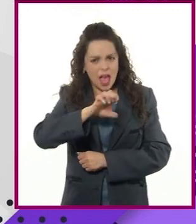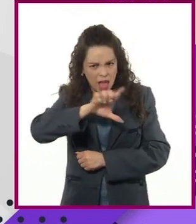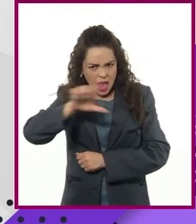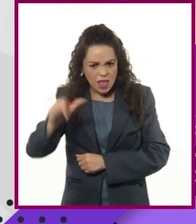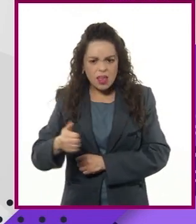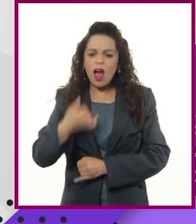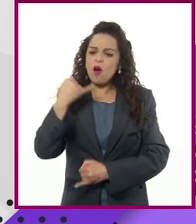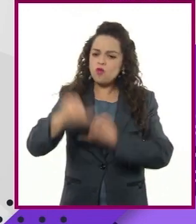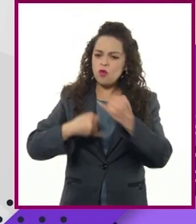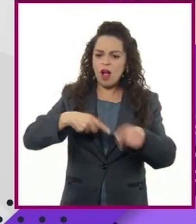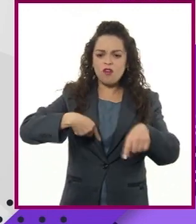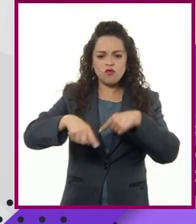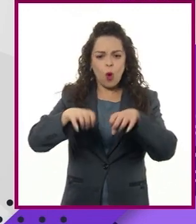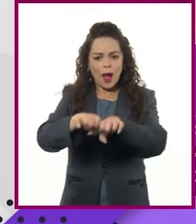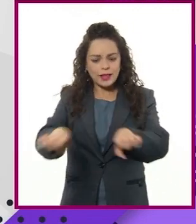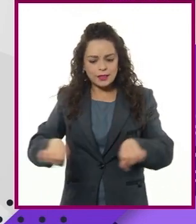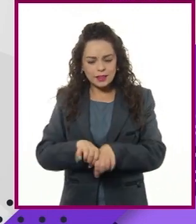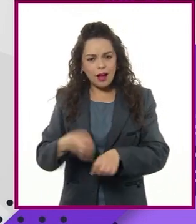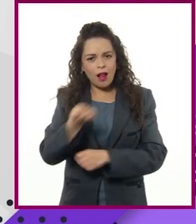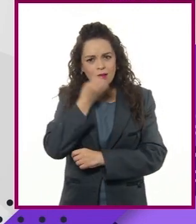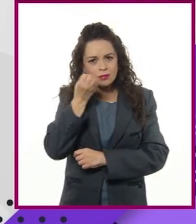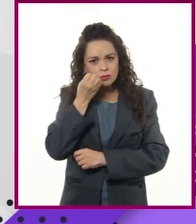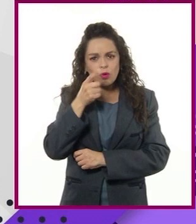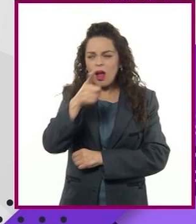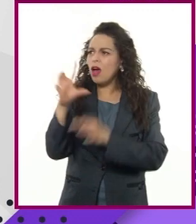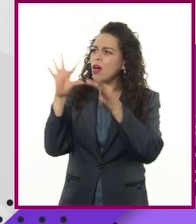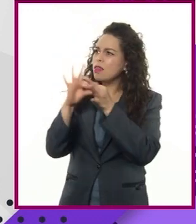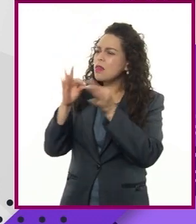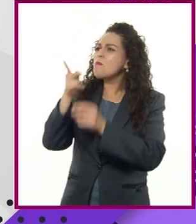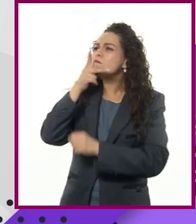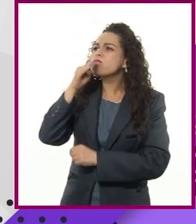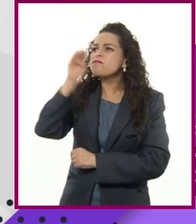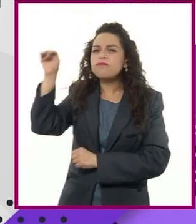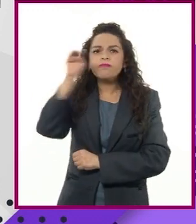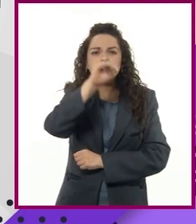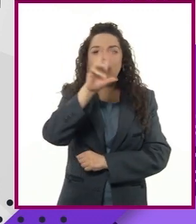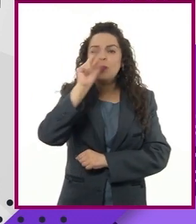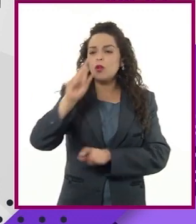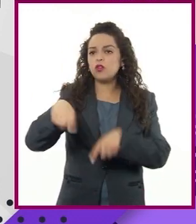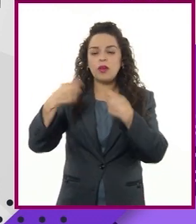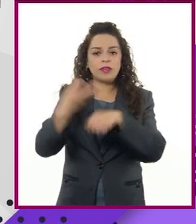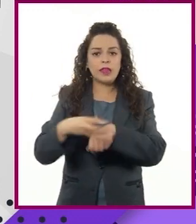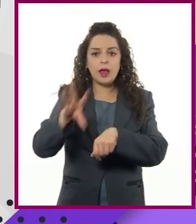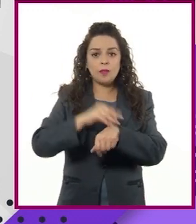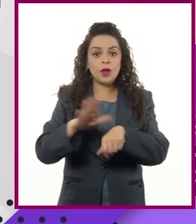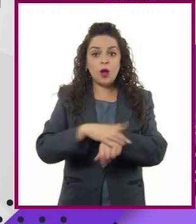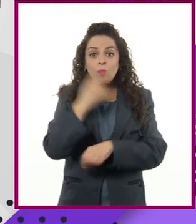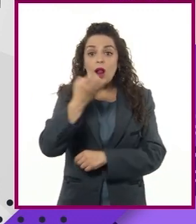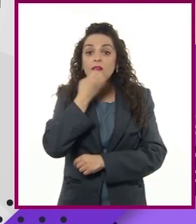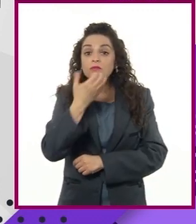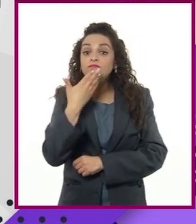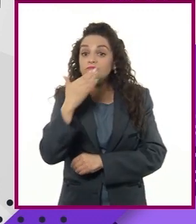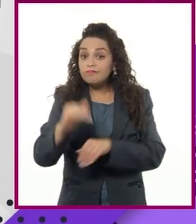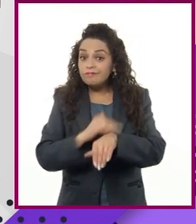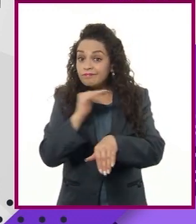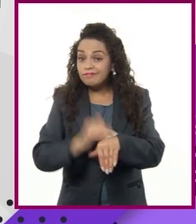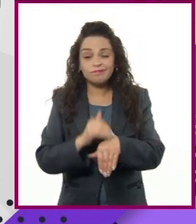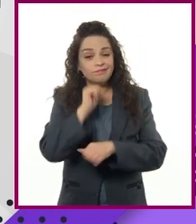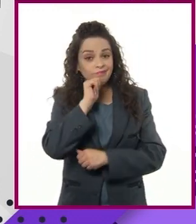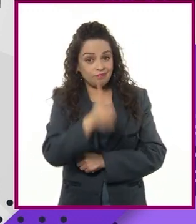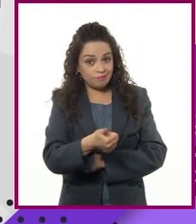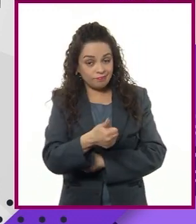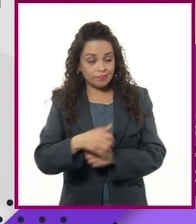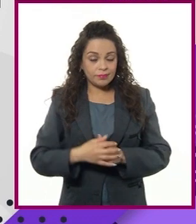escuela. Habla con sus padres, pero no le dan permiso porque tuvo un bajo rendimiento escolar, y esto se reflejó en